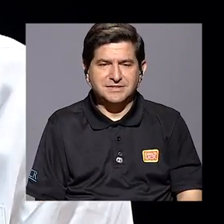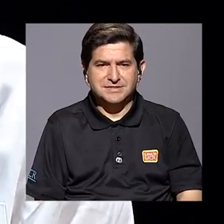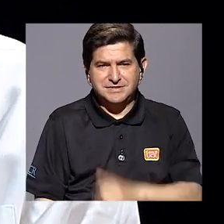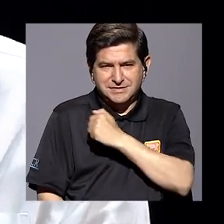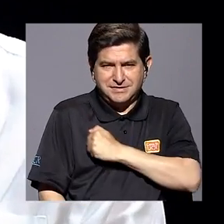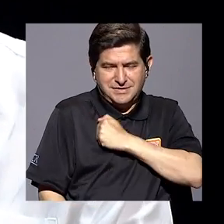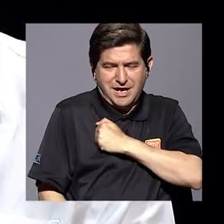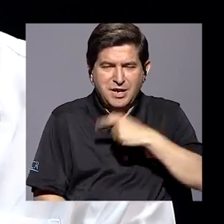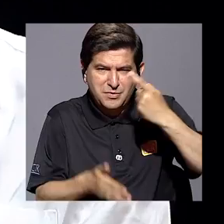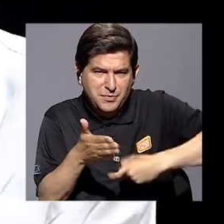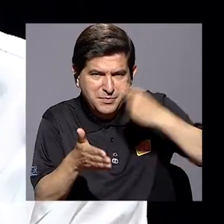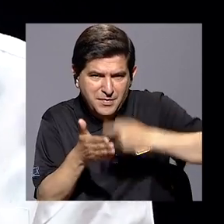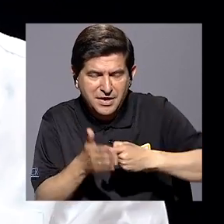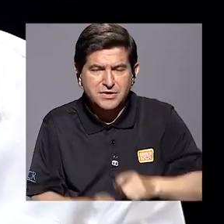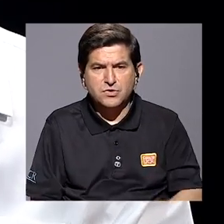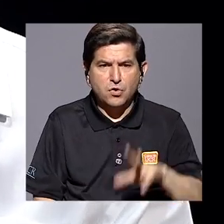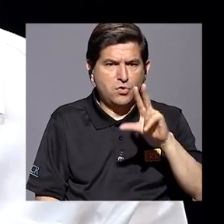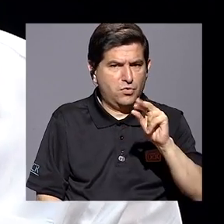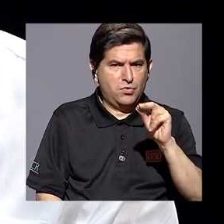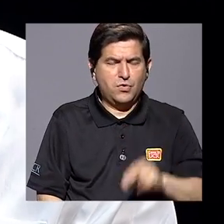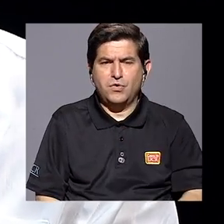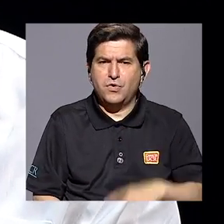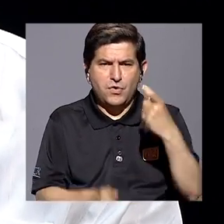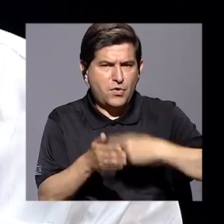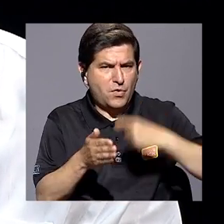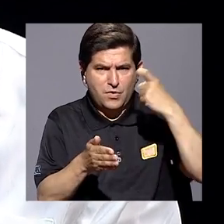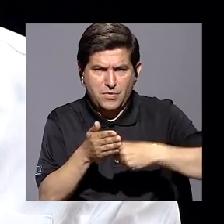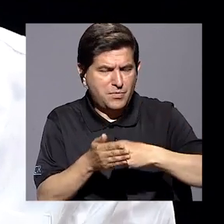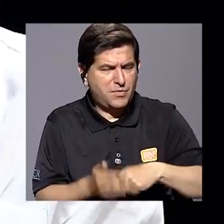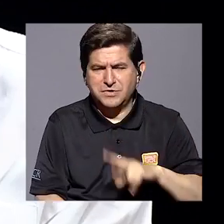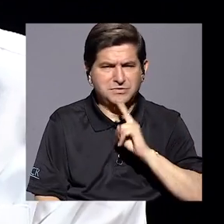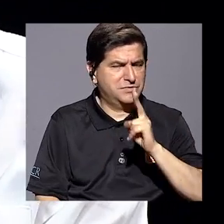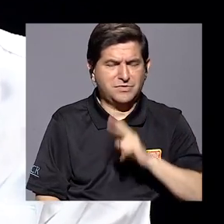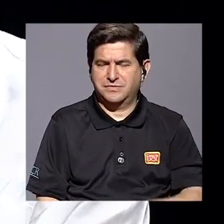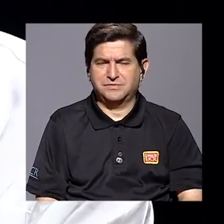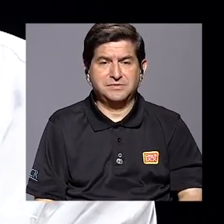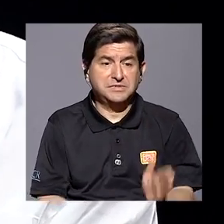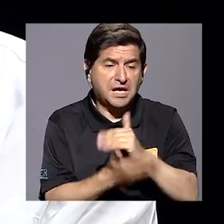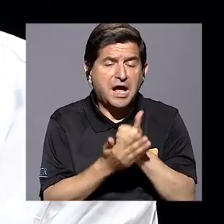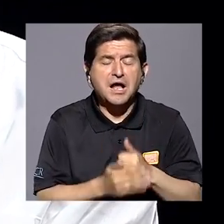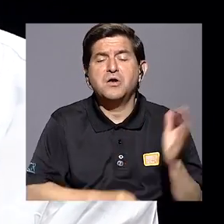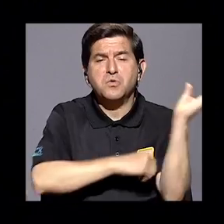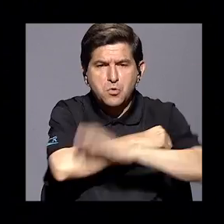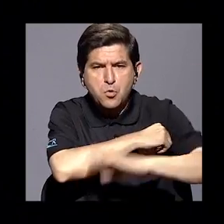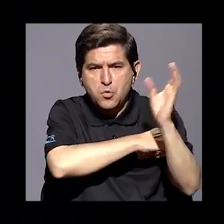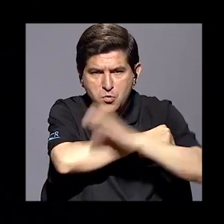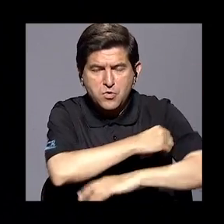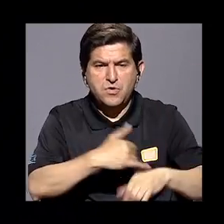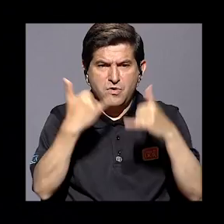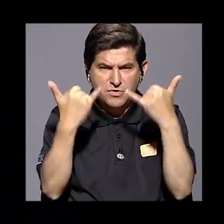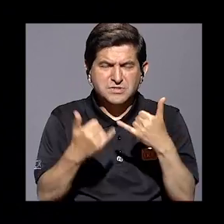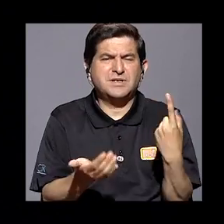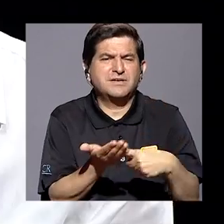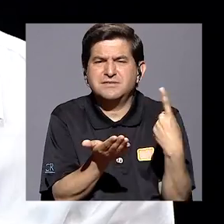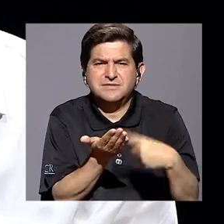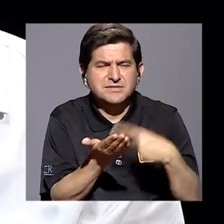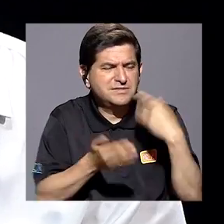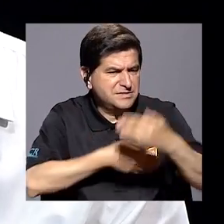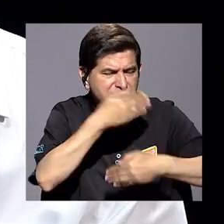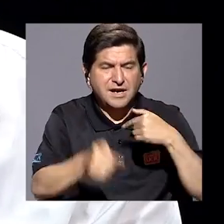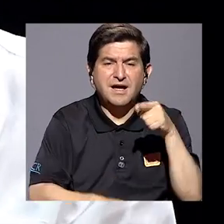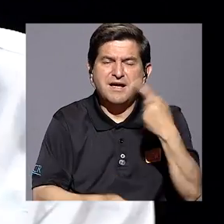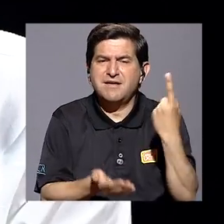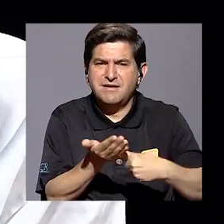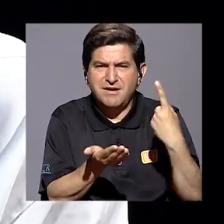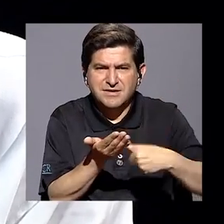amnistía tributaria en primer lugar a nadie se le perdonaron los impuestos que debía se le perdonaron algunas multas que de por sí estaban en disputa y